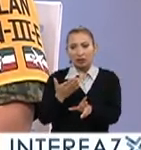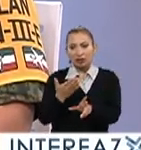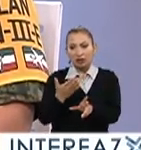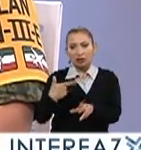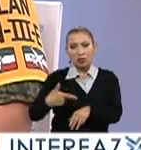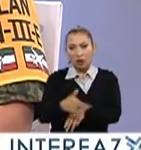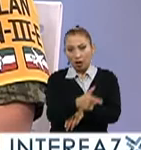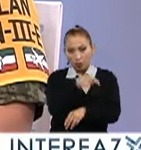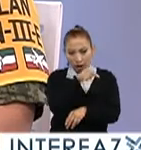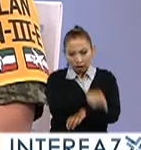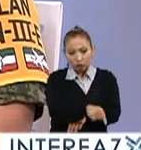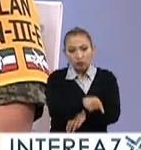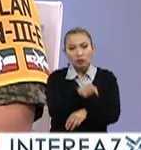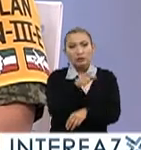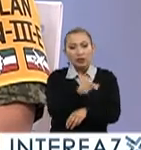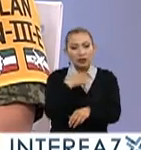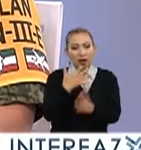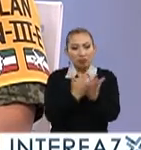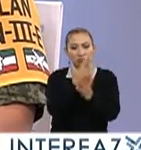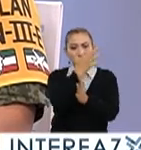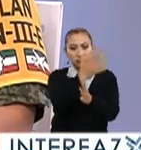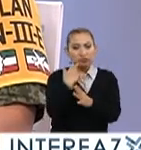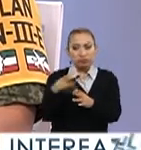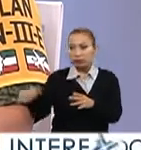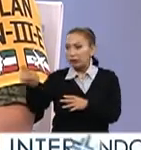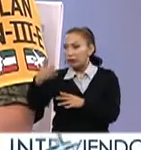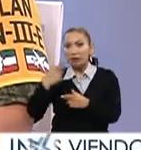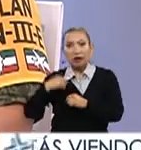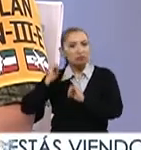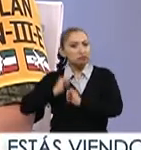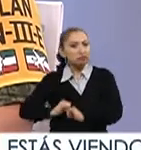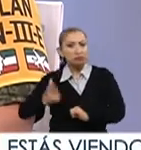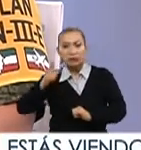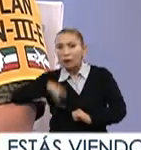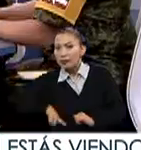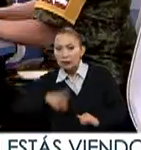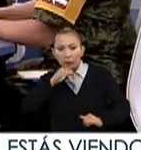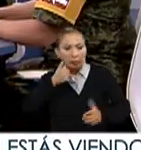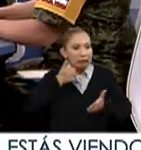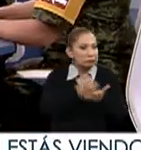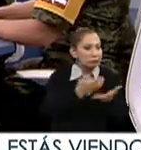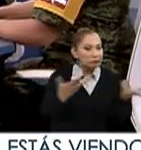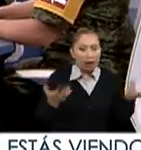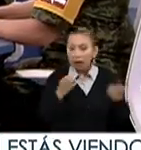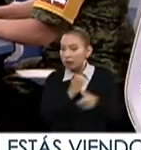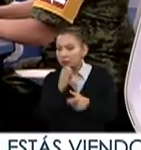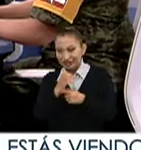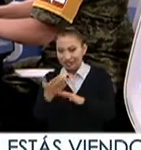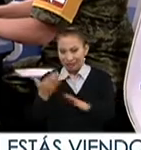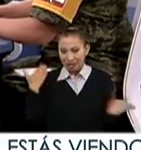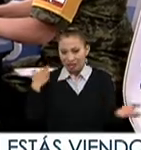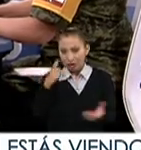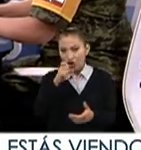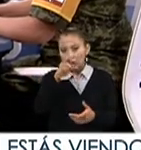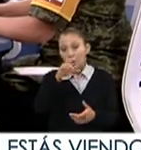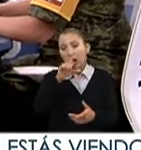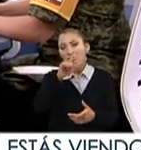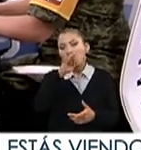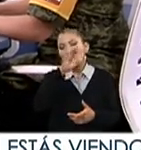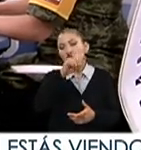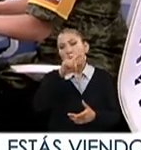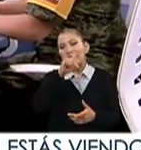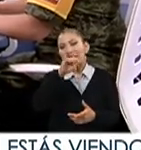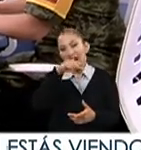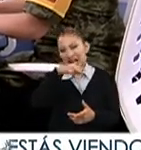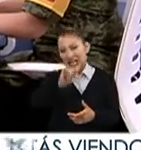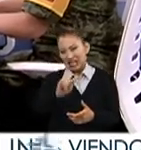de Guanajuato, en donde se rebasan las capacidades de las autoridades para actuar y el entonces doctor Alfonso Priani,